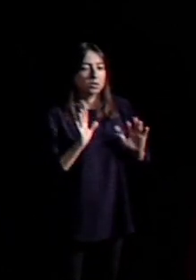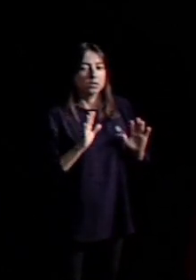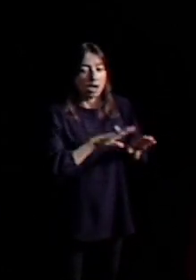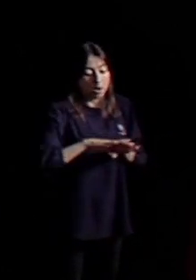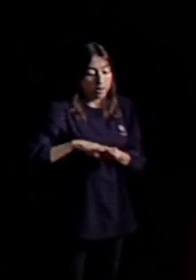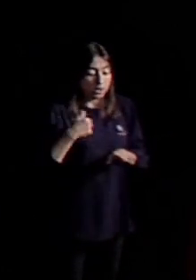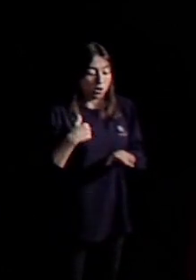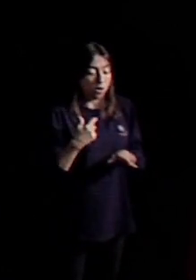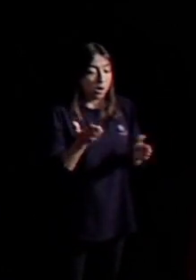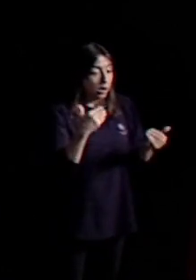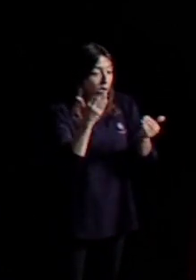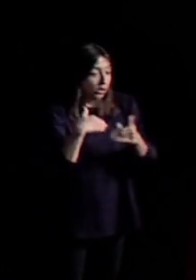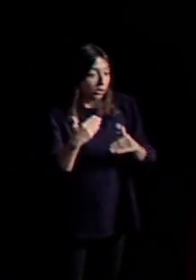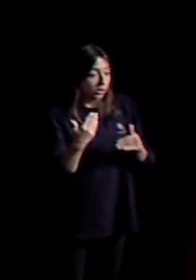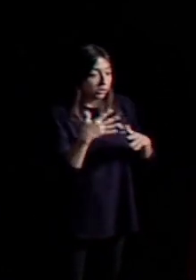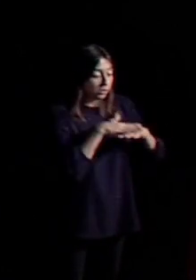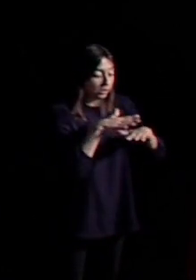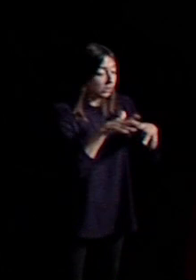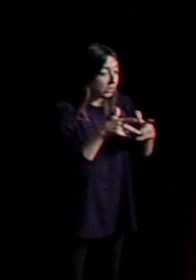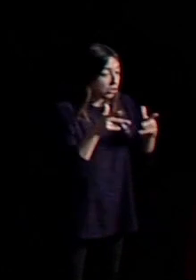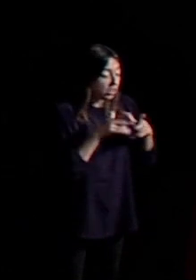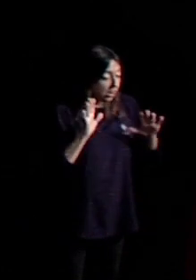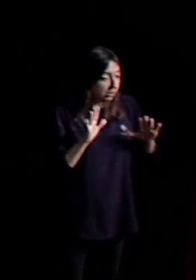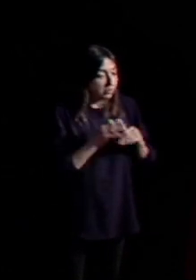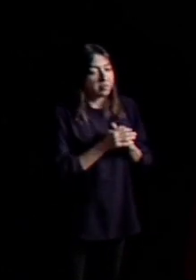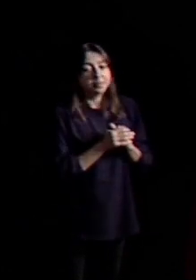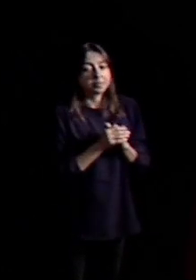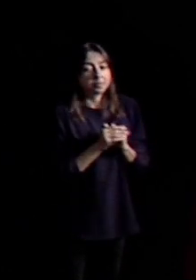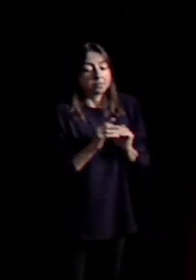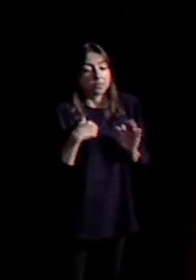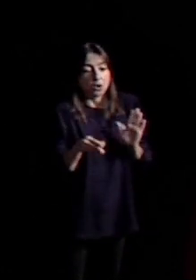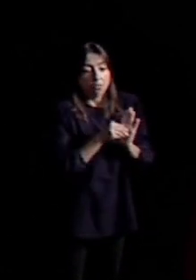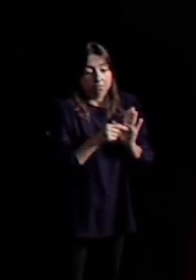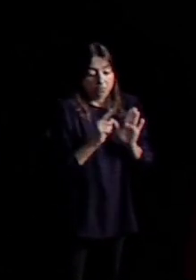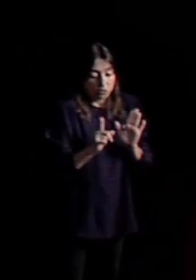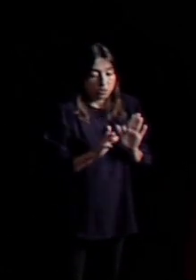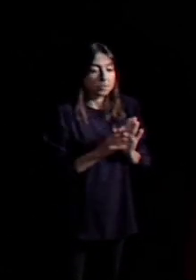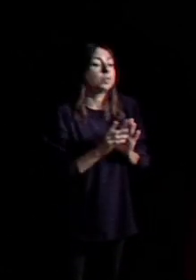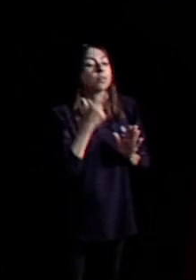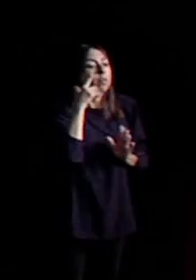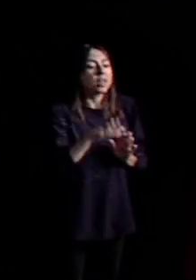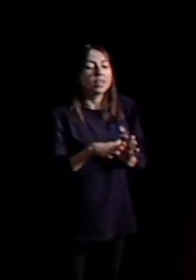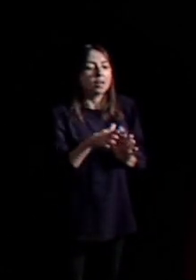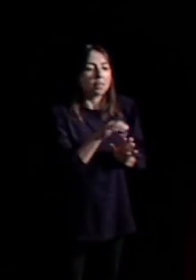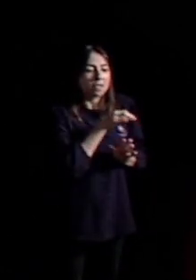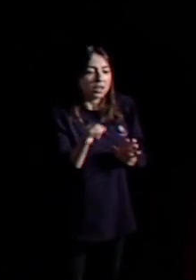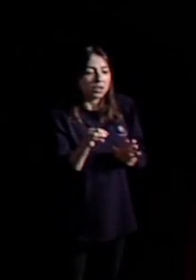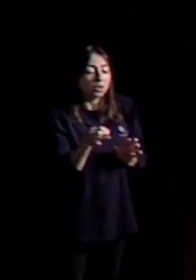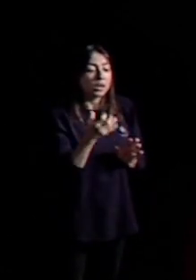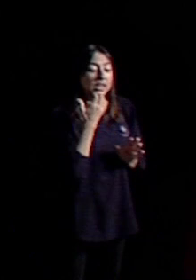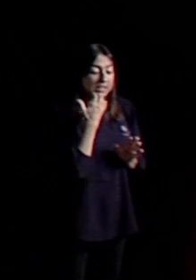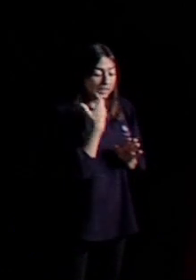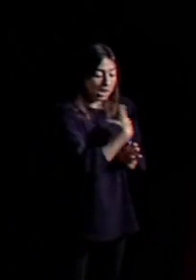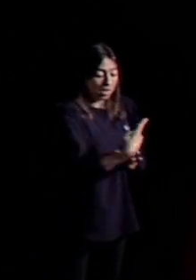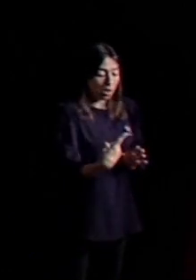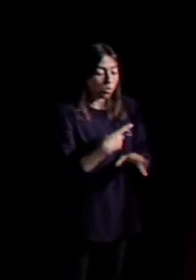ninguna red, en ninguna red social ni eso, pues a mí me parece estupendo si cada uno hace